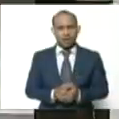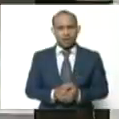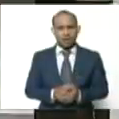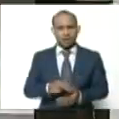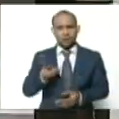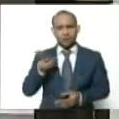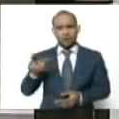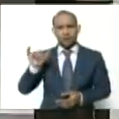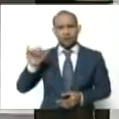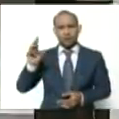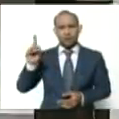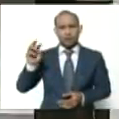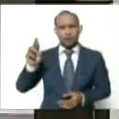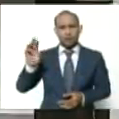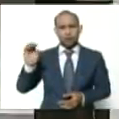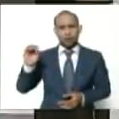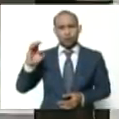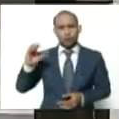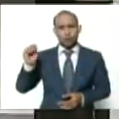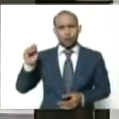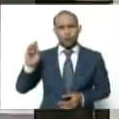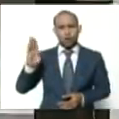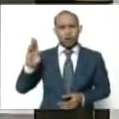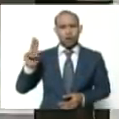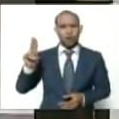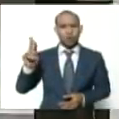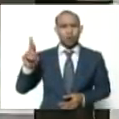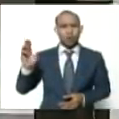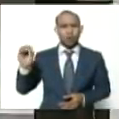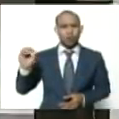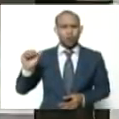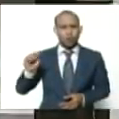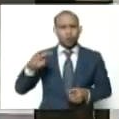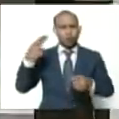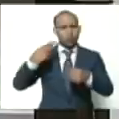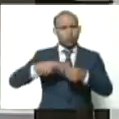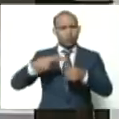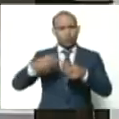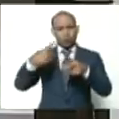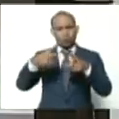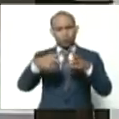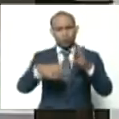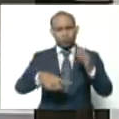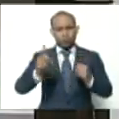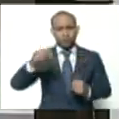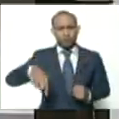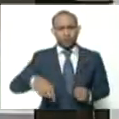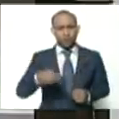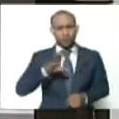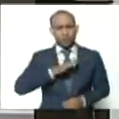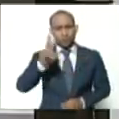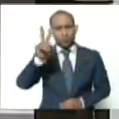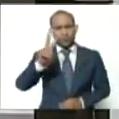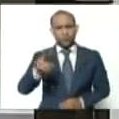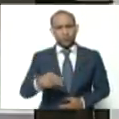las nuevas modalidades del desarrollo del negocio petrolero y de la industria petrolera en